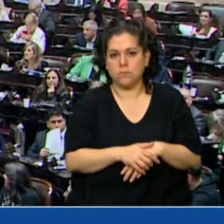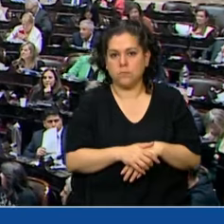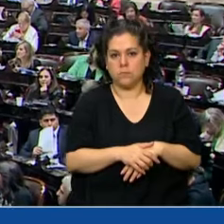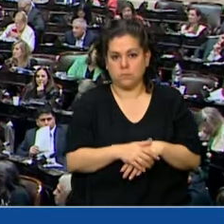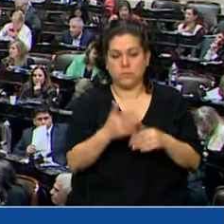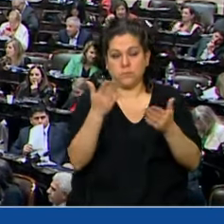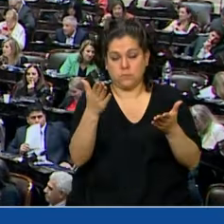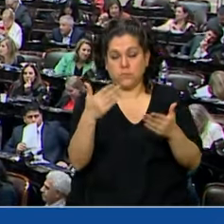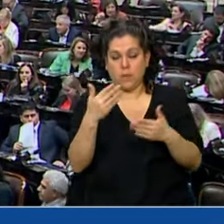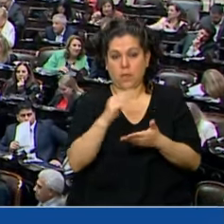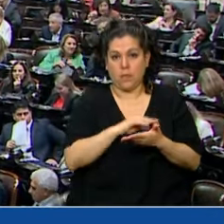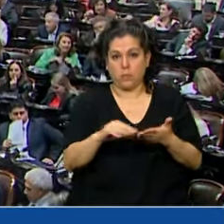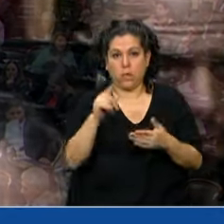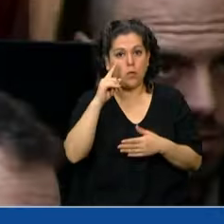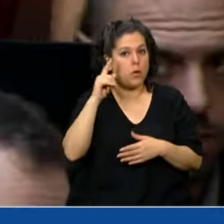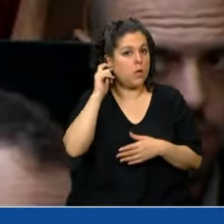continúe